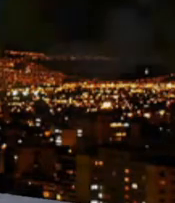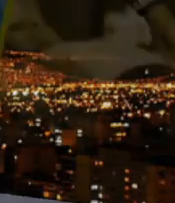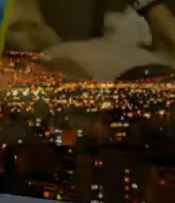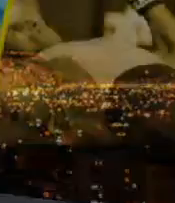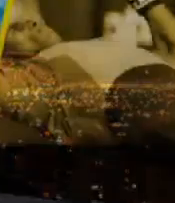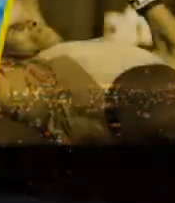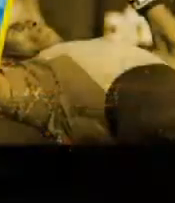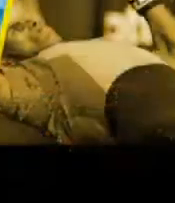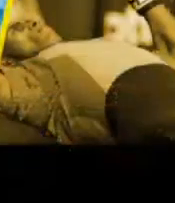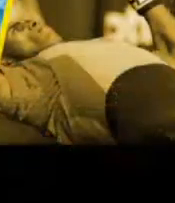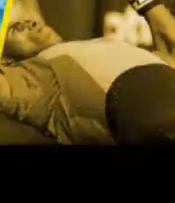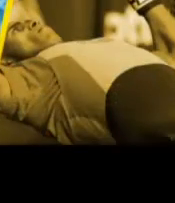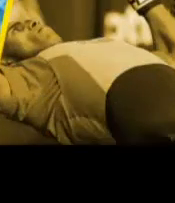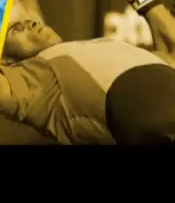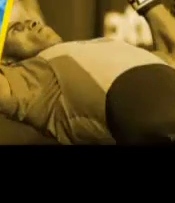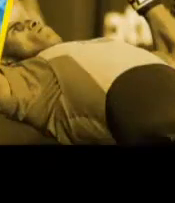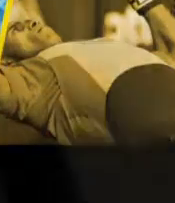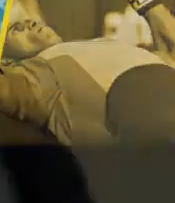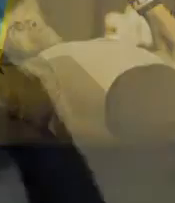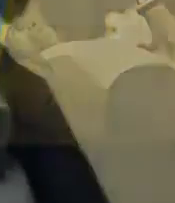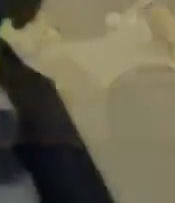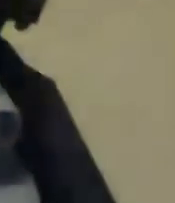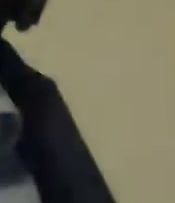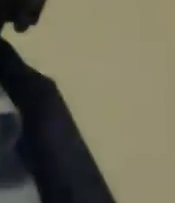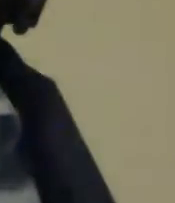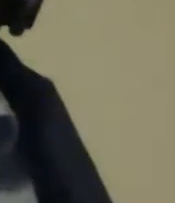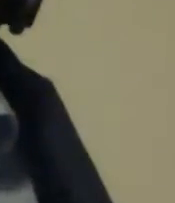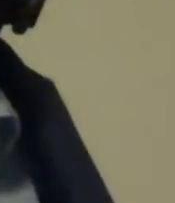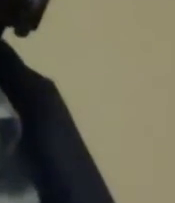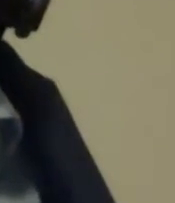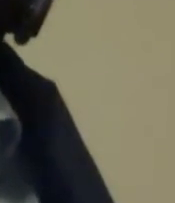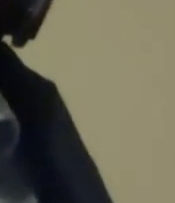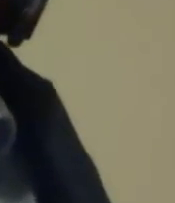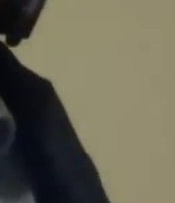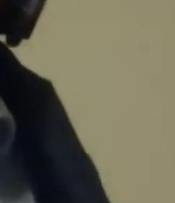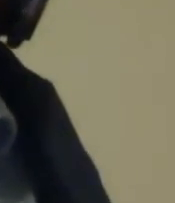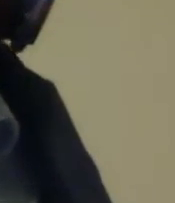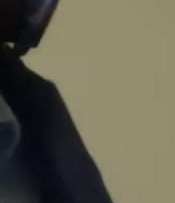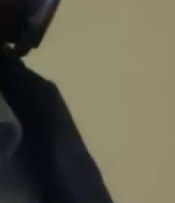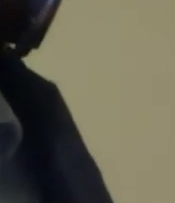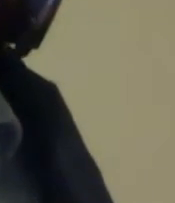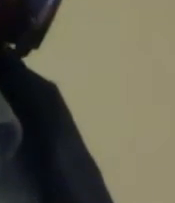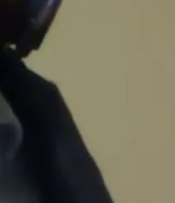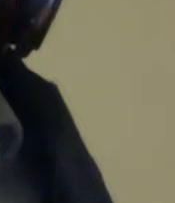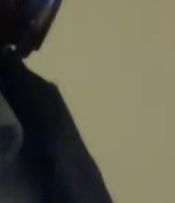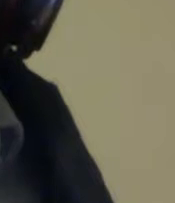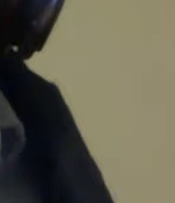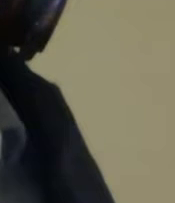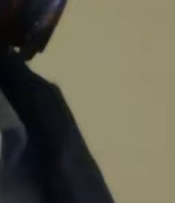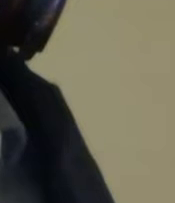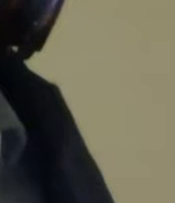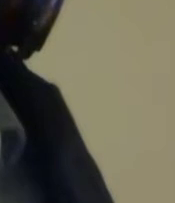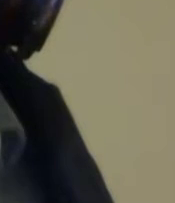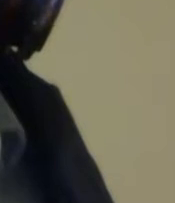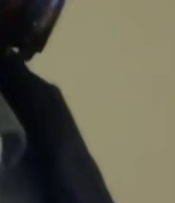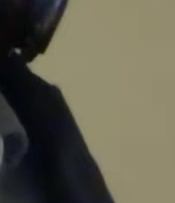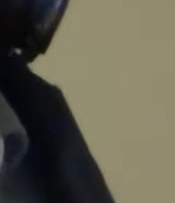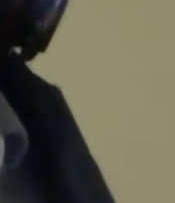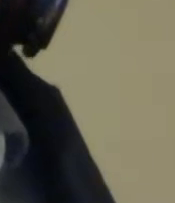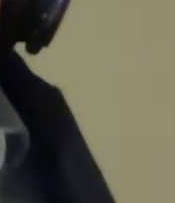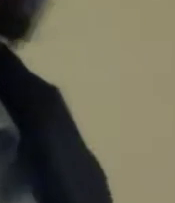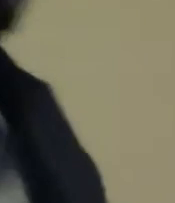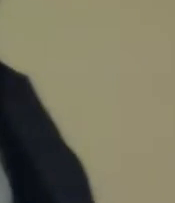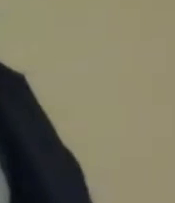Y empiezan a llegarnos algunas preguntas, Juan Pablo, y esta tiene que ver con ¿cómo esta ley se articula con